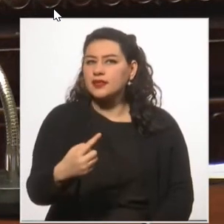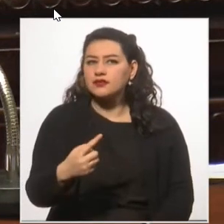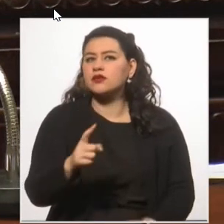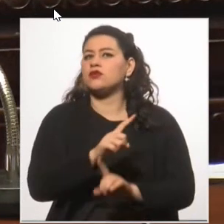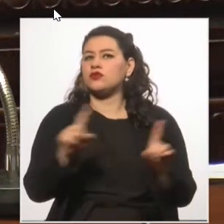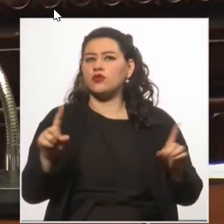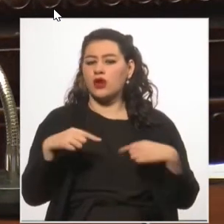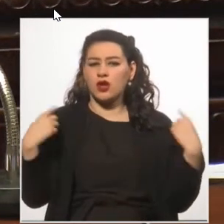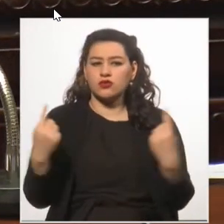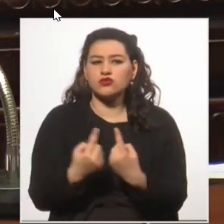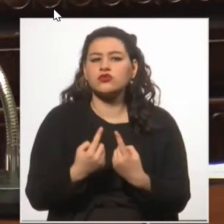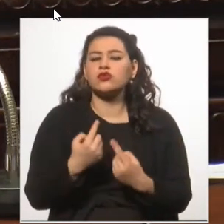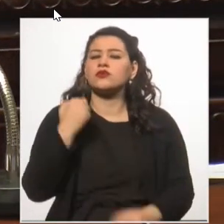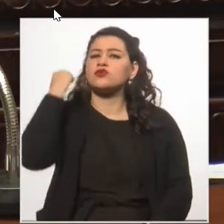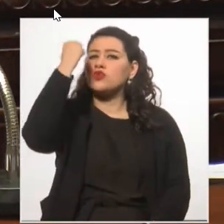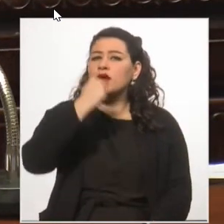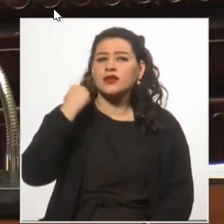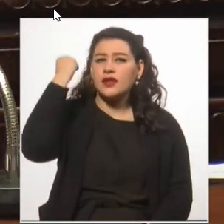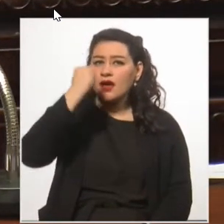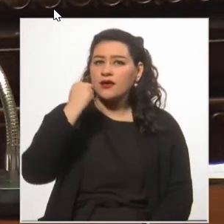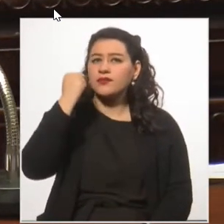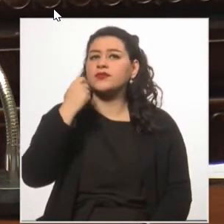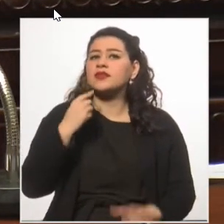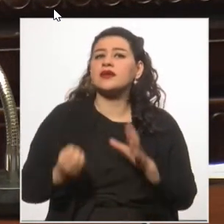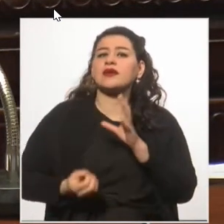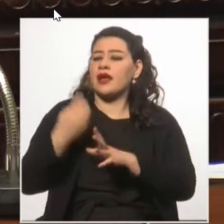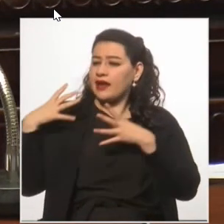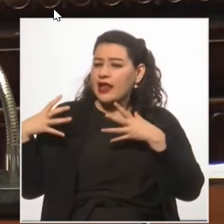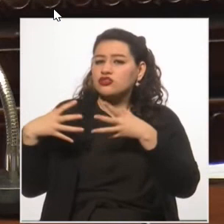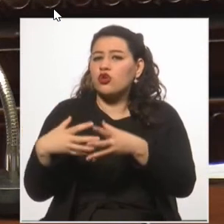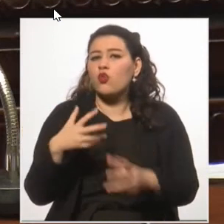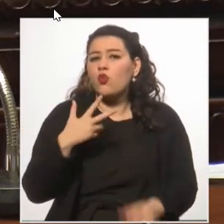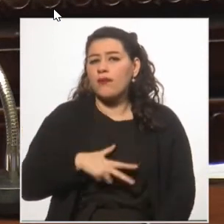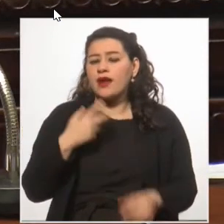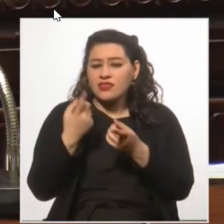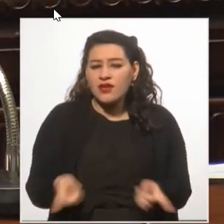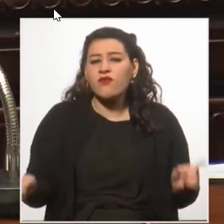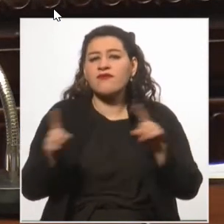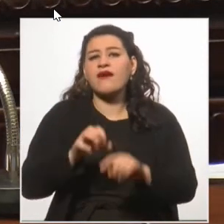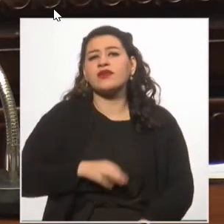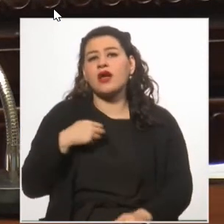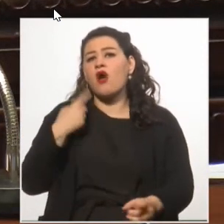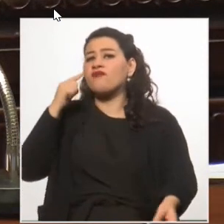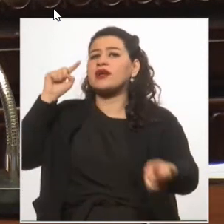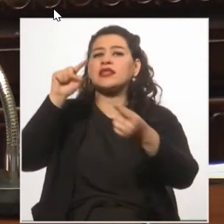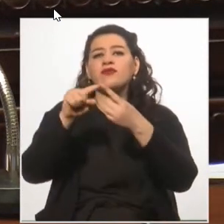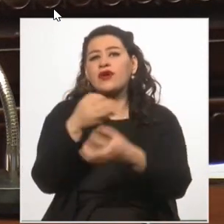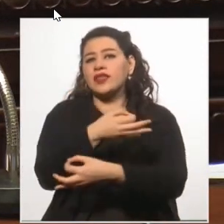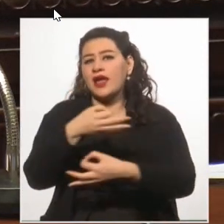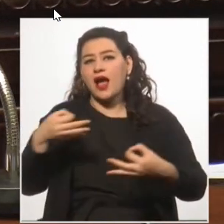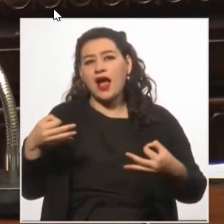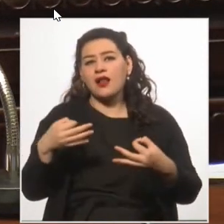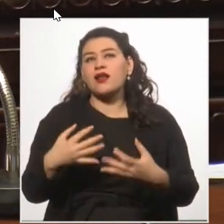lícito a lo menos soñar con la aparición de generaciones humanas que devuelvan a la vida un sentido ideal, un